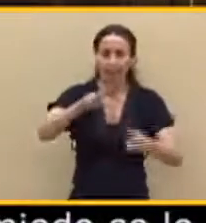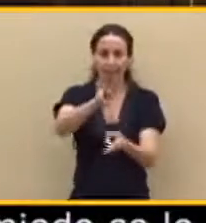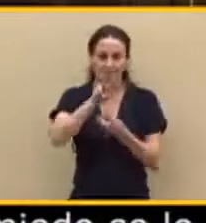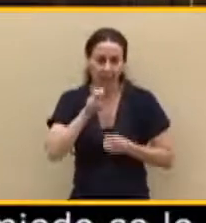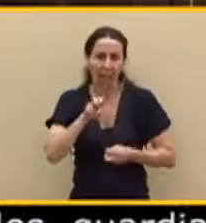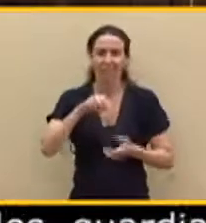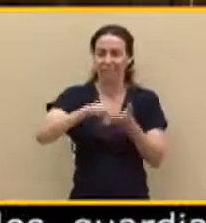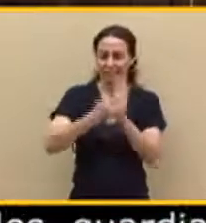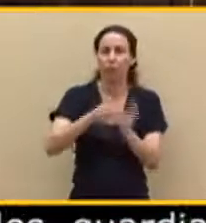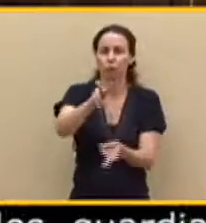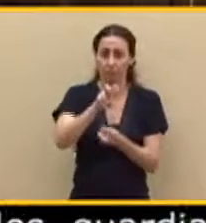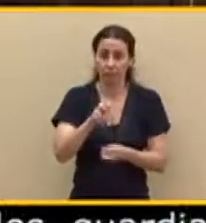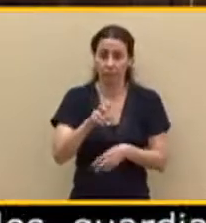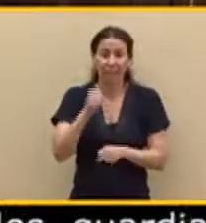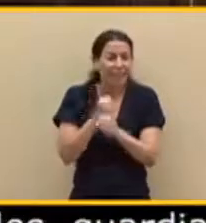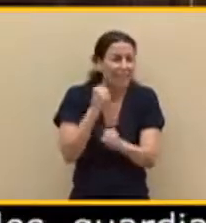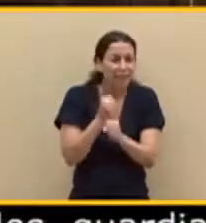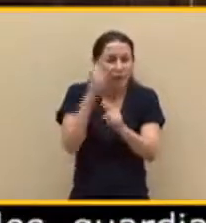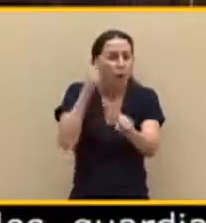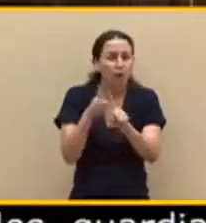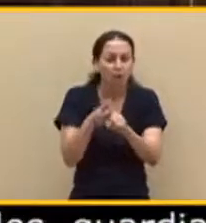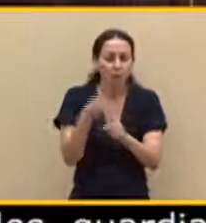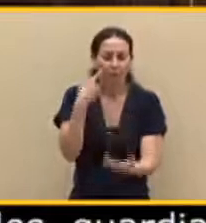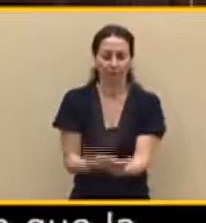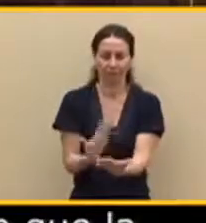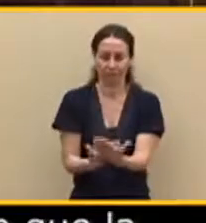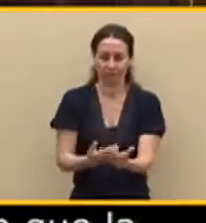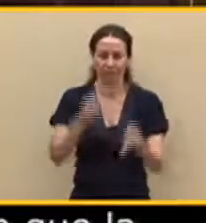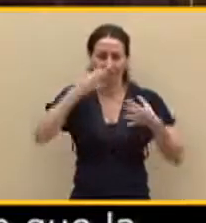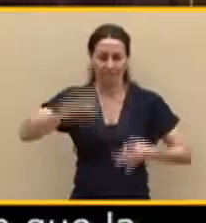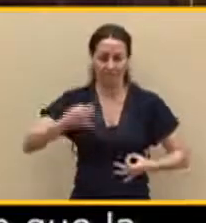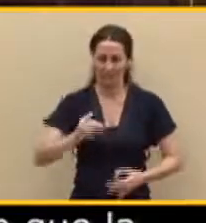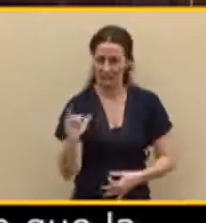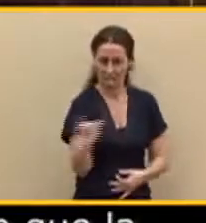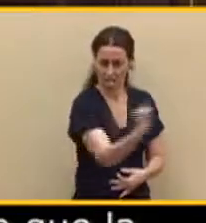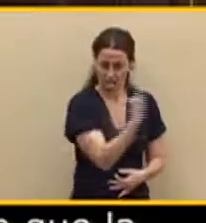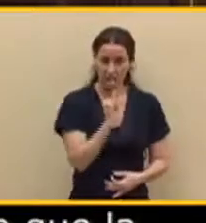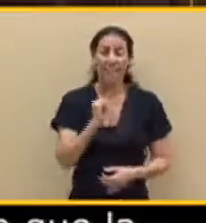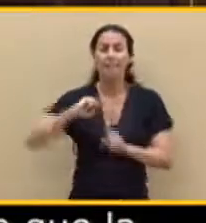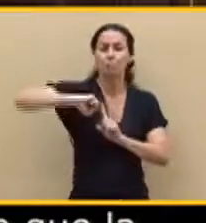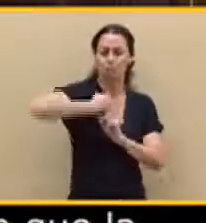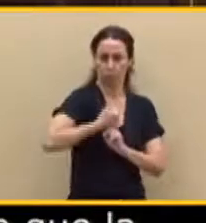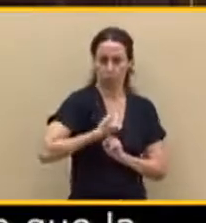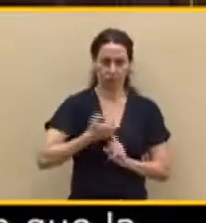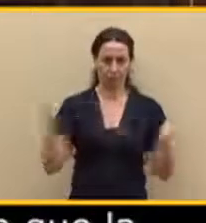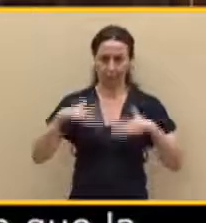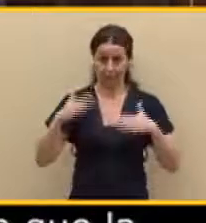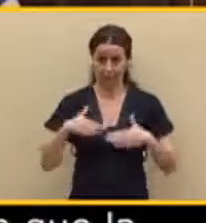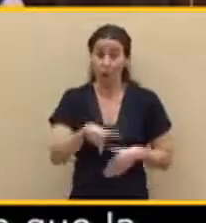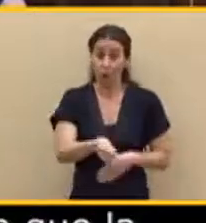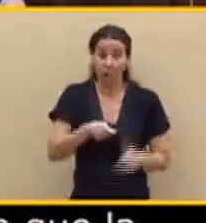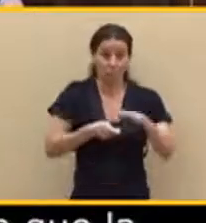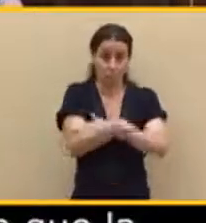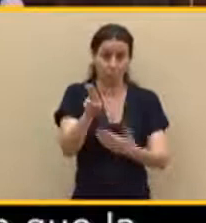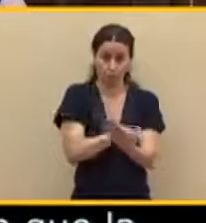para que la verdad se sepa y para que el miedo no se imponga, incluso a pesar de recibir fuertes presiones. Con esta moción de censura,